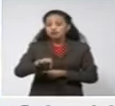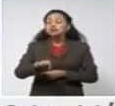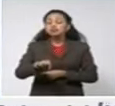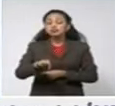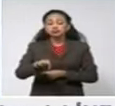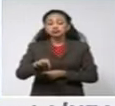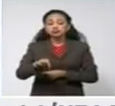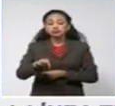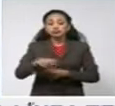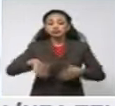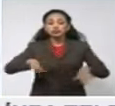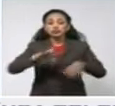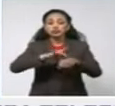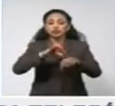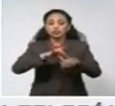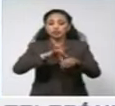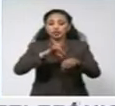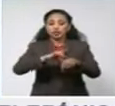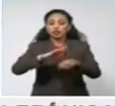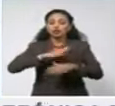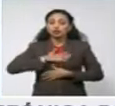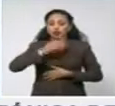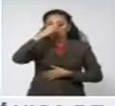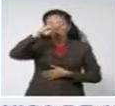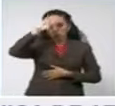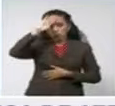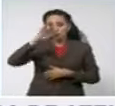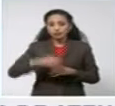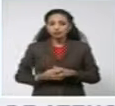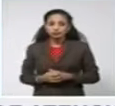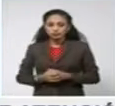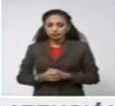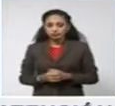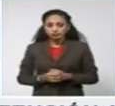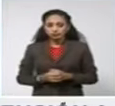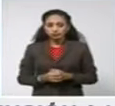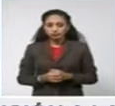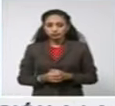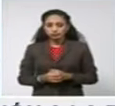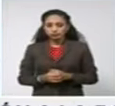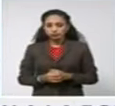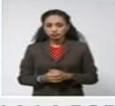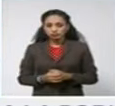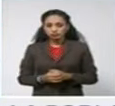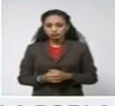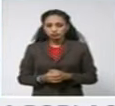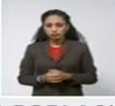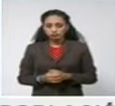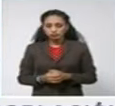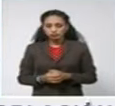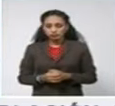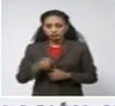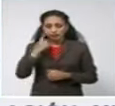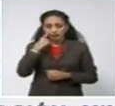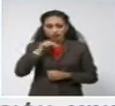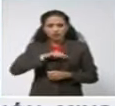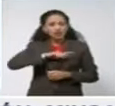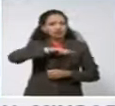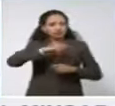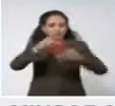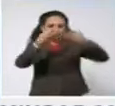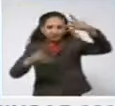enfermedad en nuestro país. Ahí Lilian me ayuda con el gráfico de los casos, los